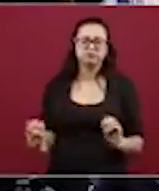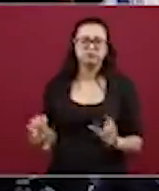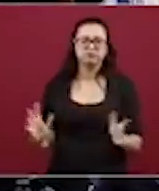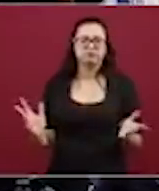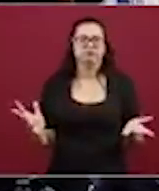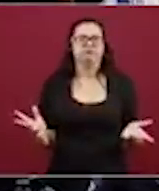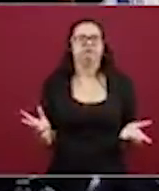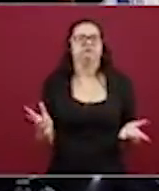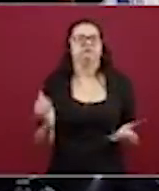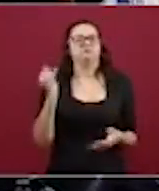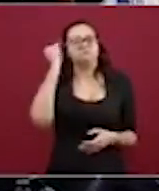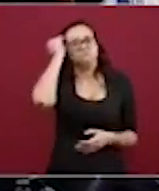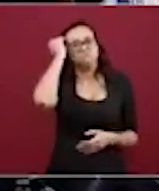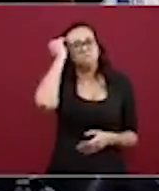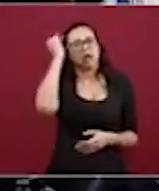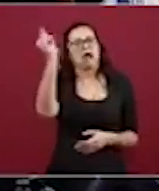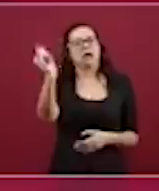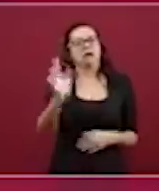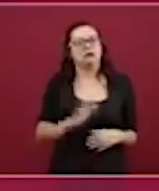Imagínense que